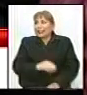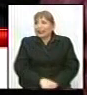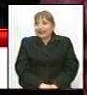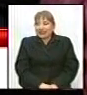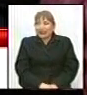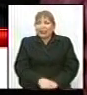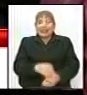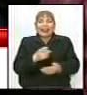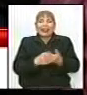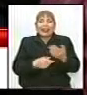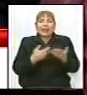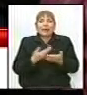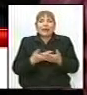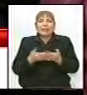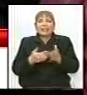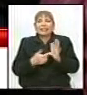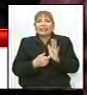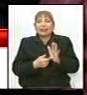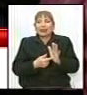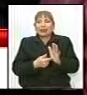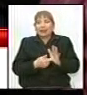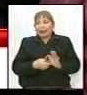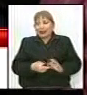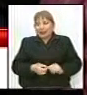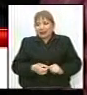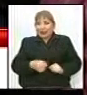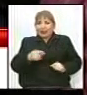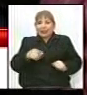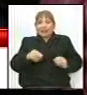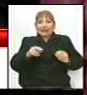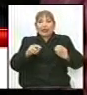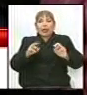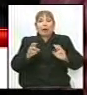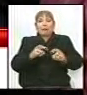qué medidas teníamos que tomar respecto a este problema.